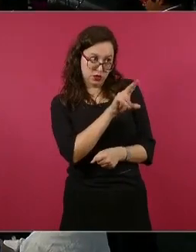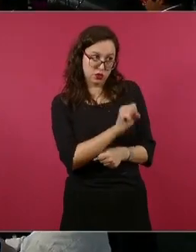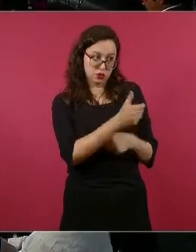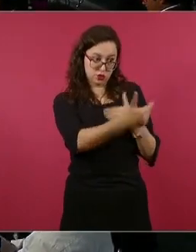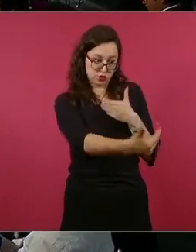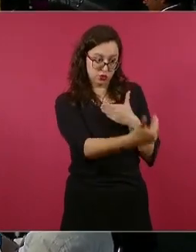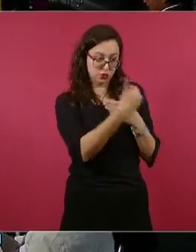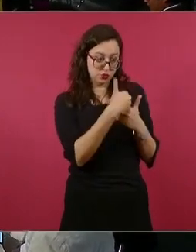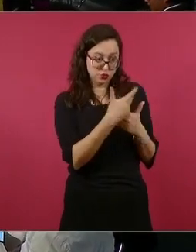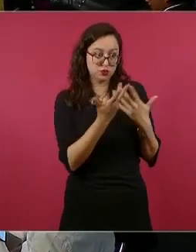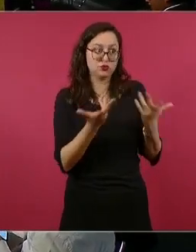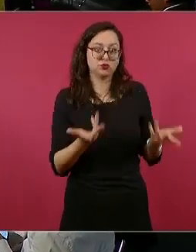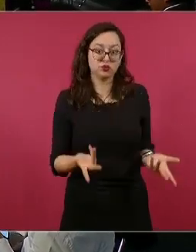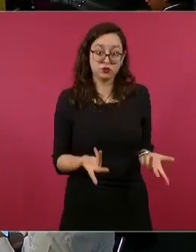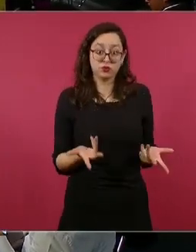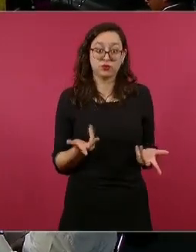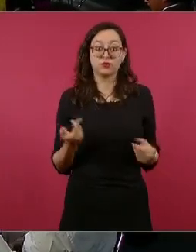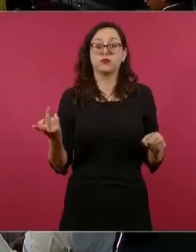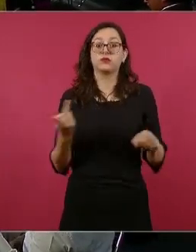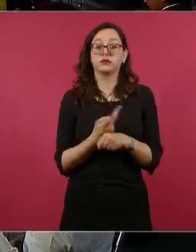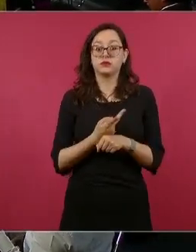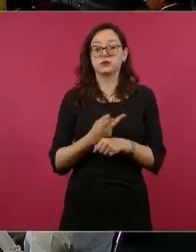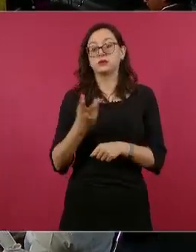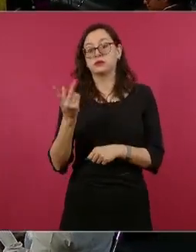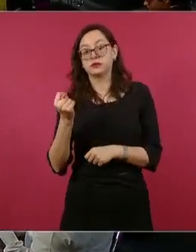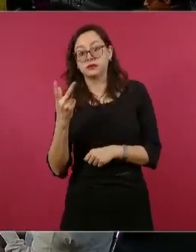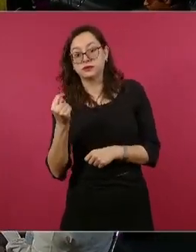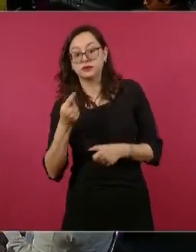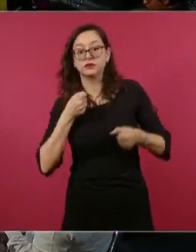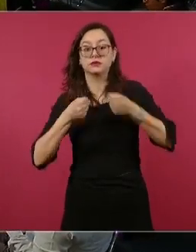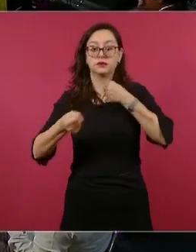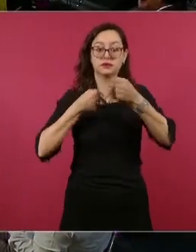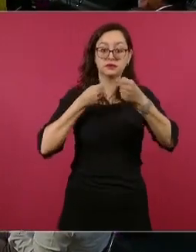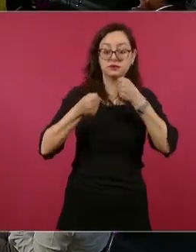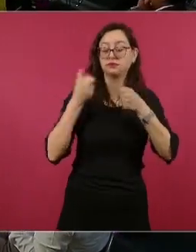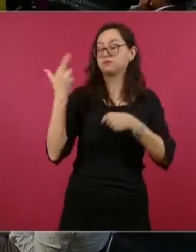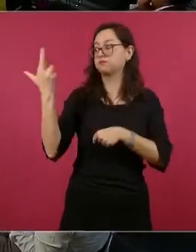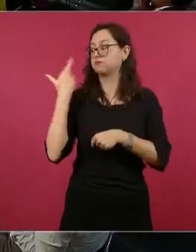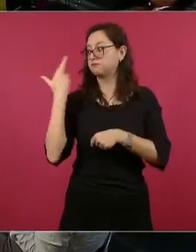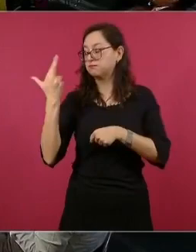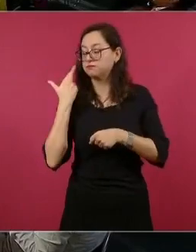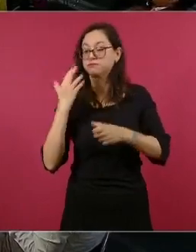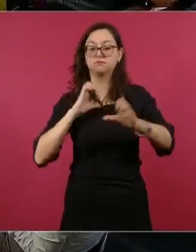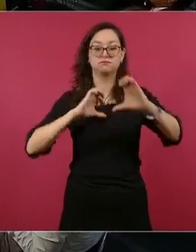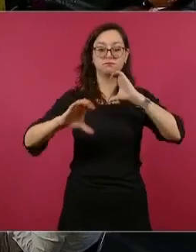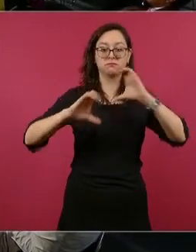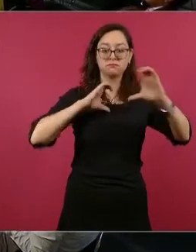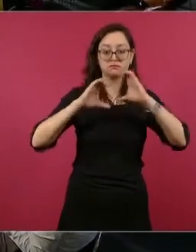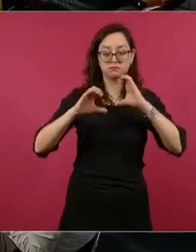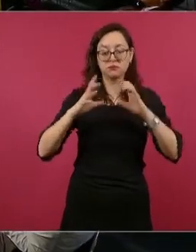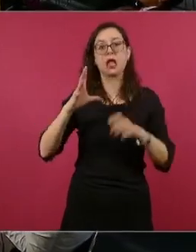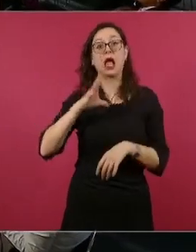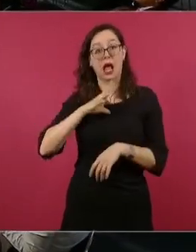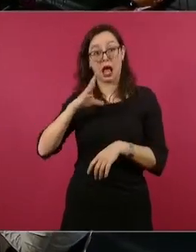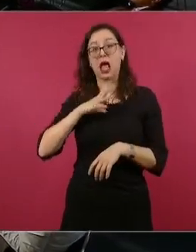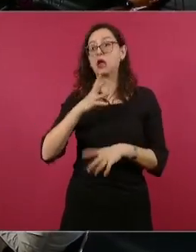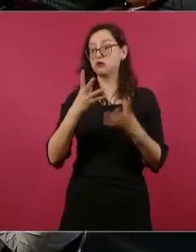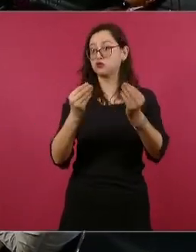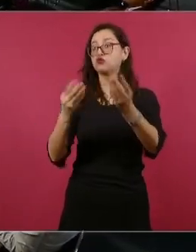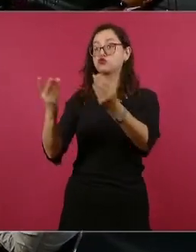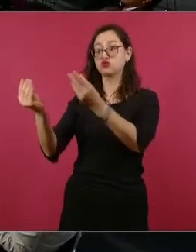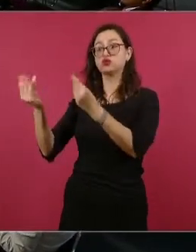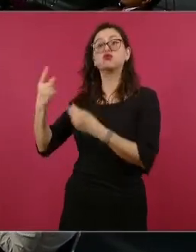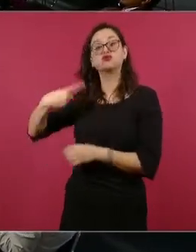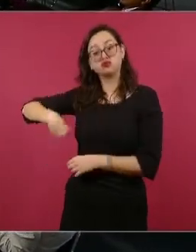Usted a veces habla de los medios de comunicación y créanme que hay medios objetivos éticos, hay